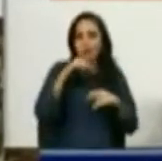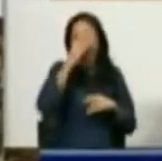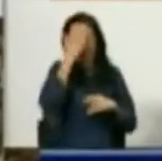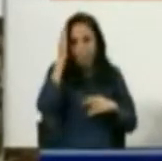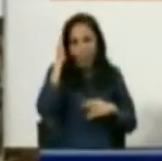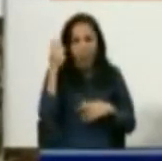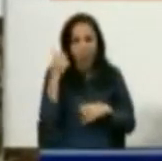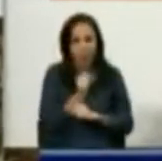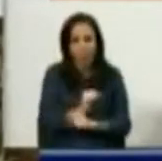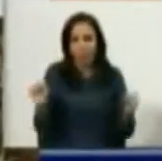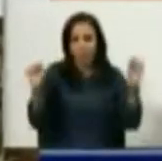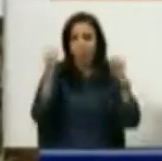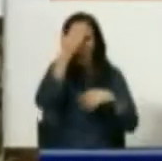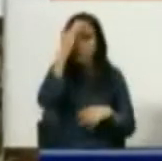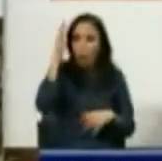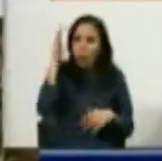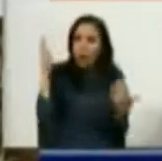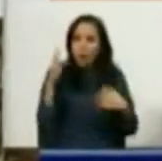hipócritas